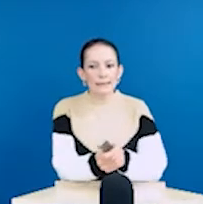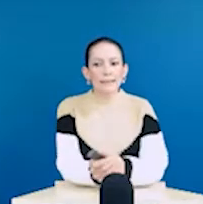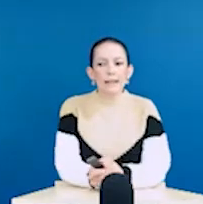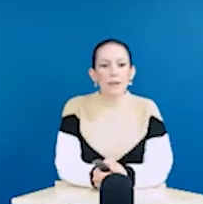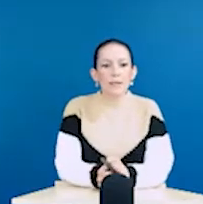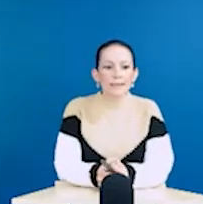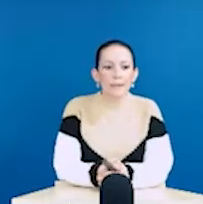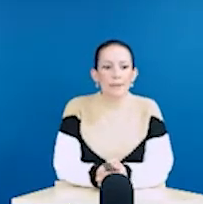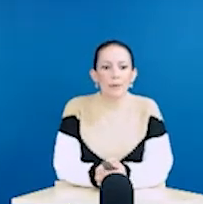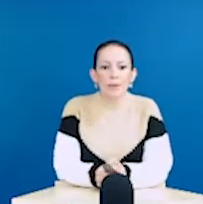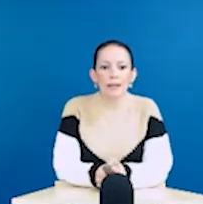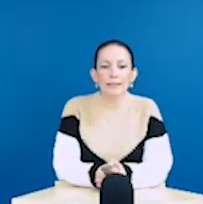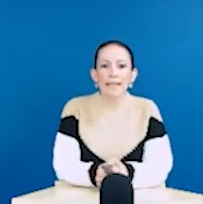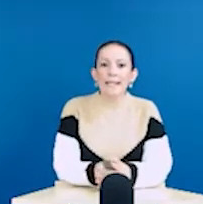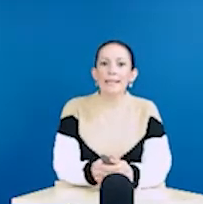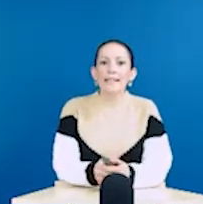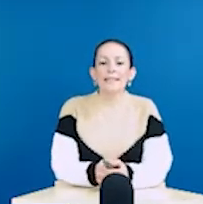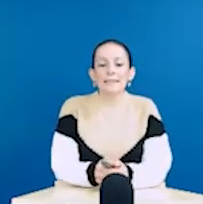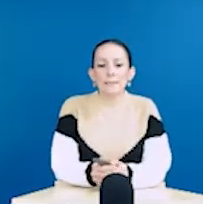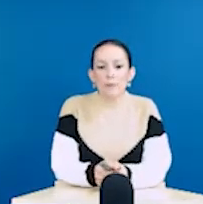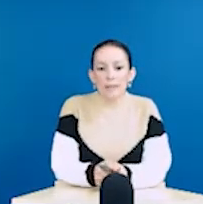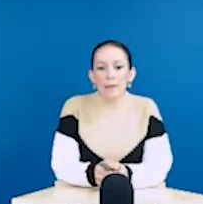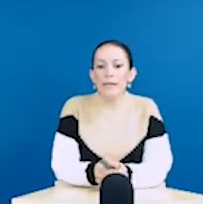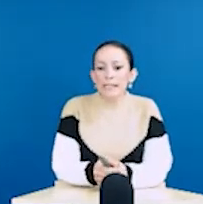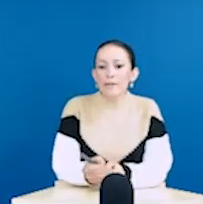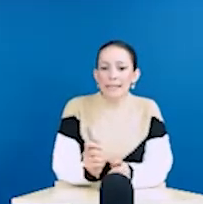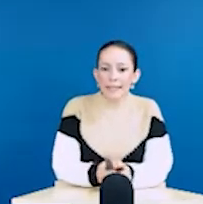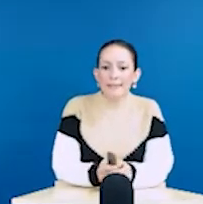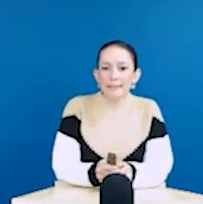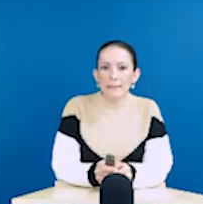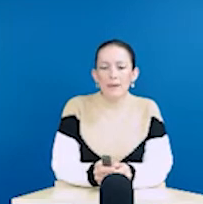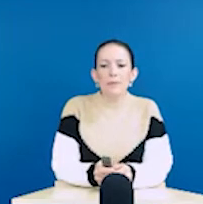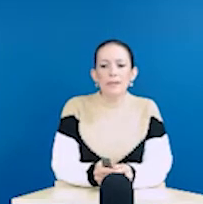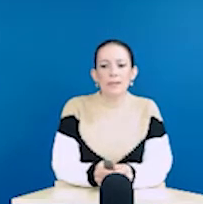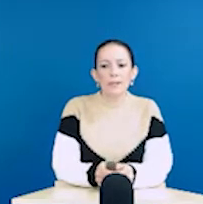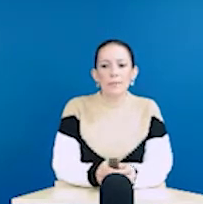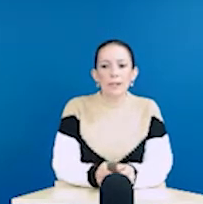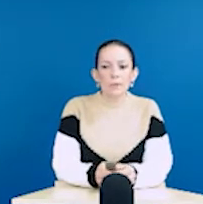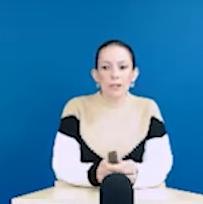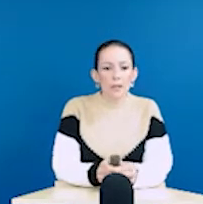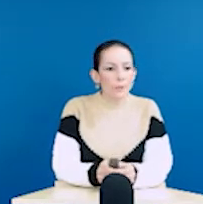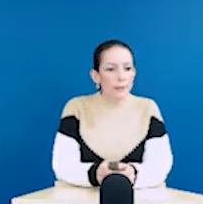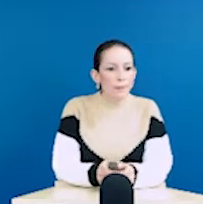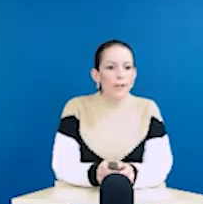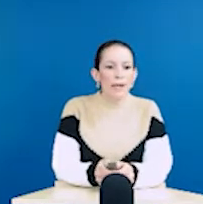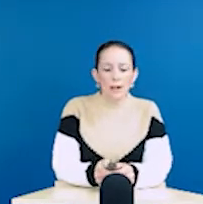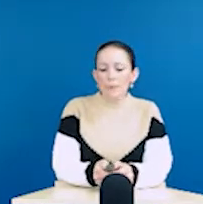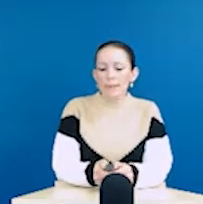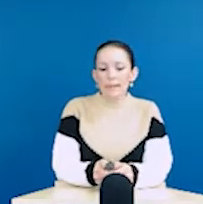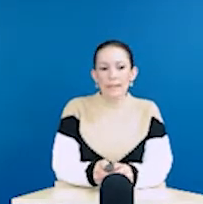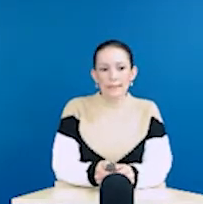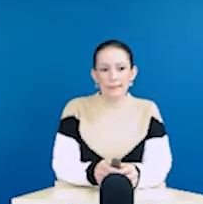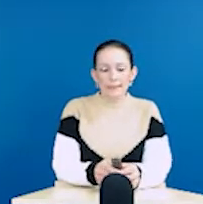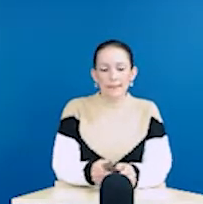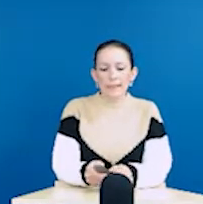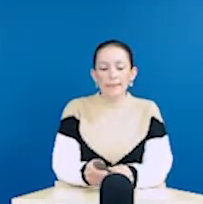el cáncer, algunas terapias biológicas estimulan o inhiben ese sistema inmunitario para ayudar al cuerpo a